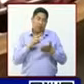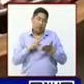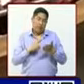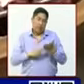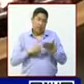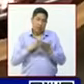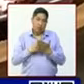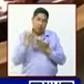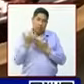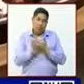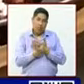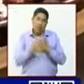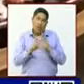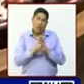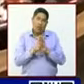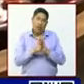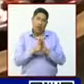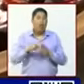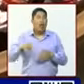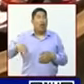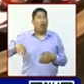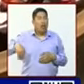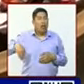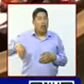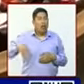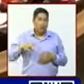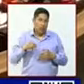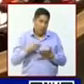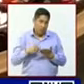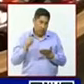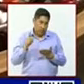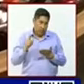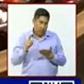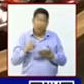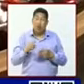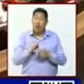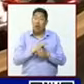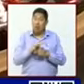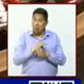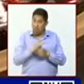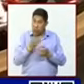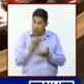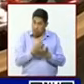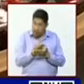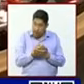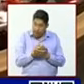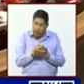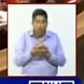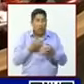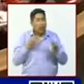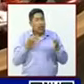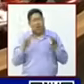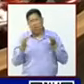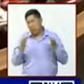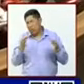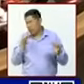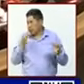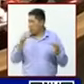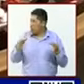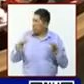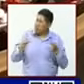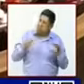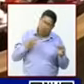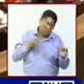este proyecto de ley, que todavía no ha sido aprobado ni siquiera en su estación en grande. El ministro está haciendo esta explicación de todo lo que se